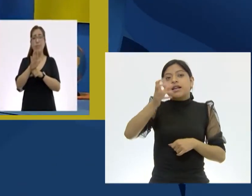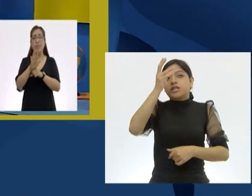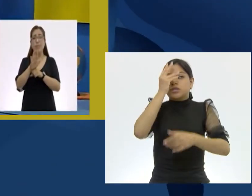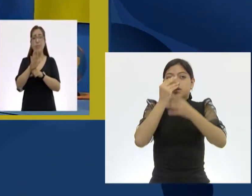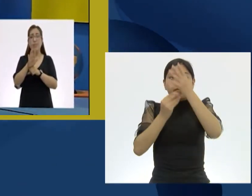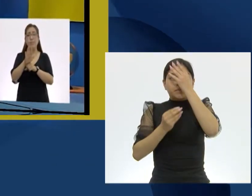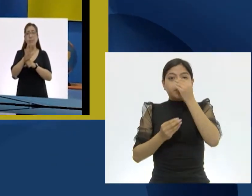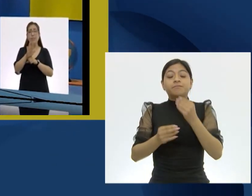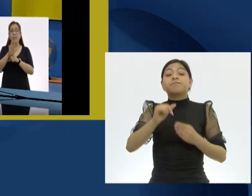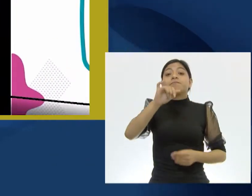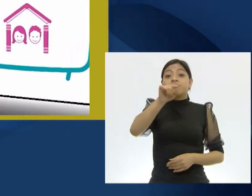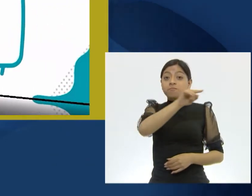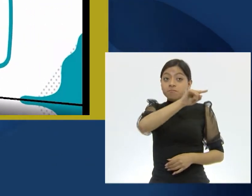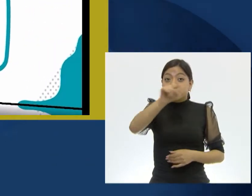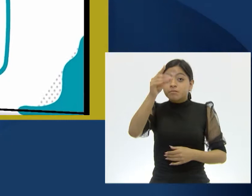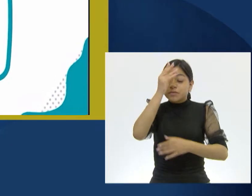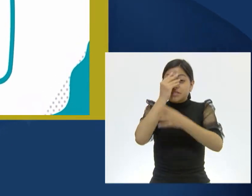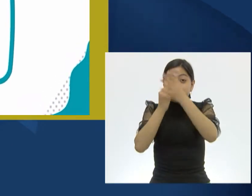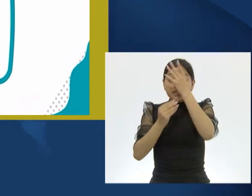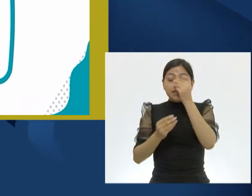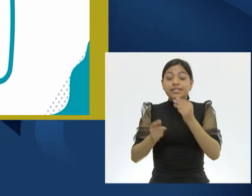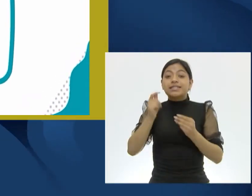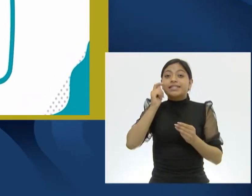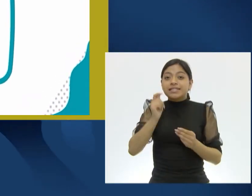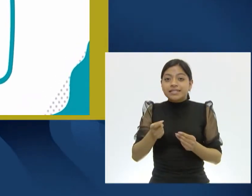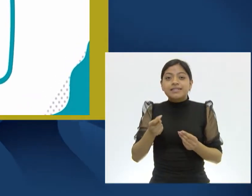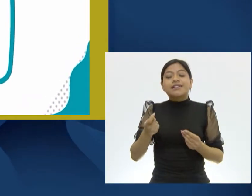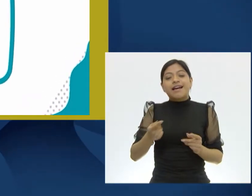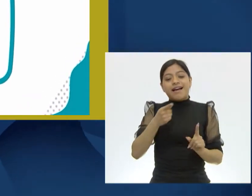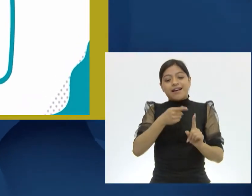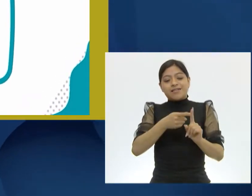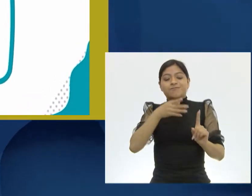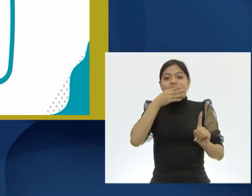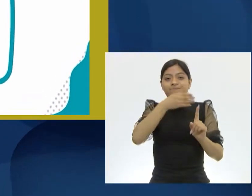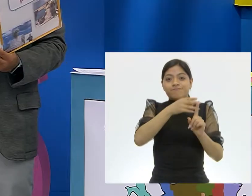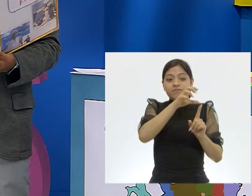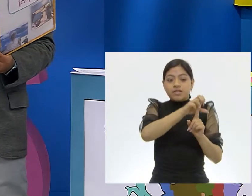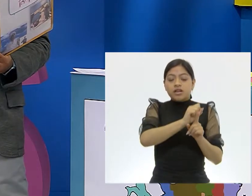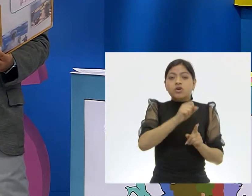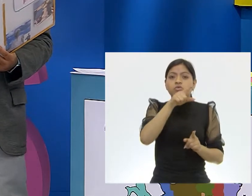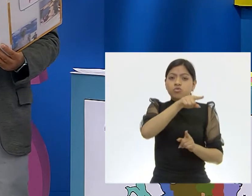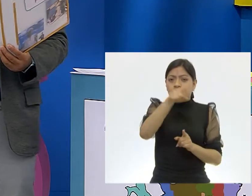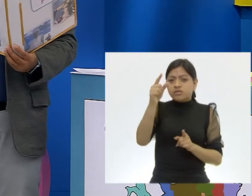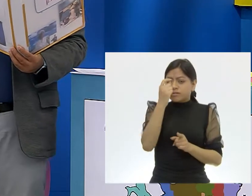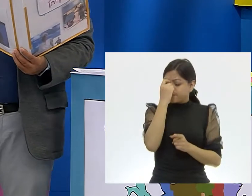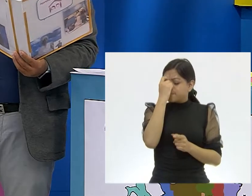ese aprendizaje que tuvimos es crear una propuesta sencilla